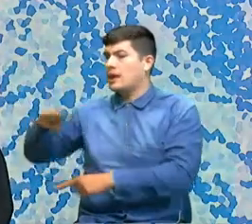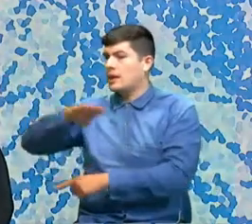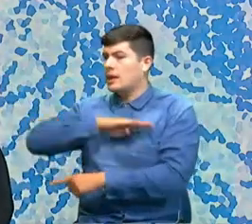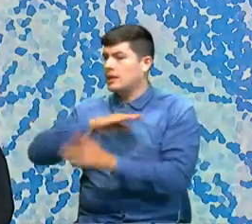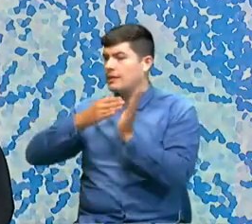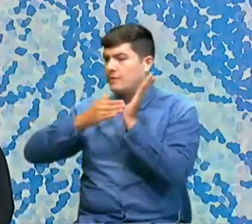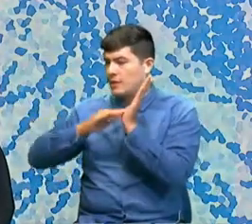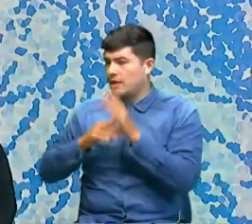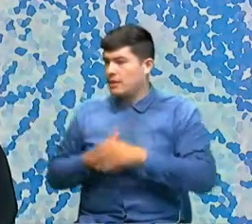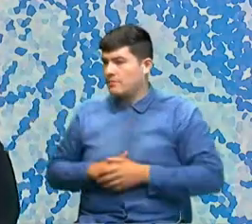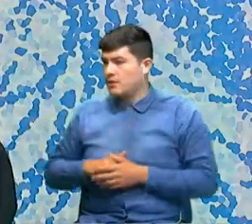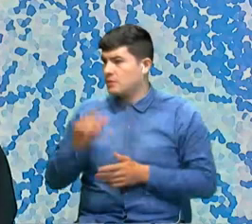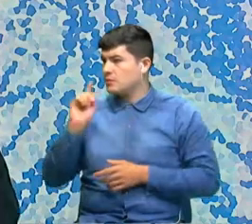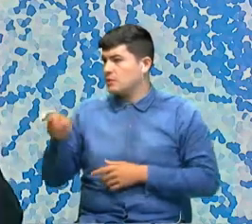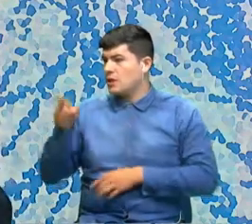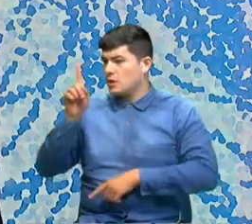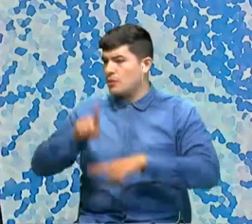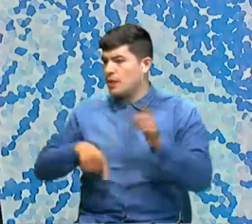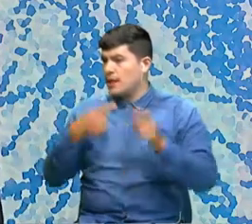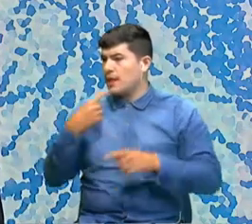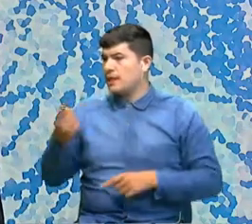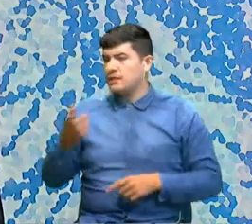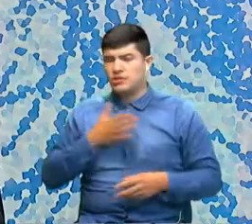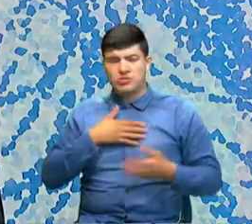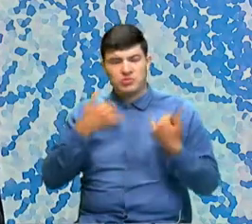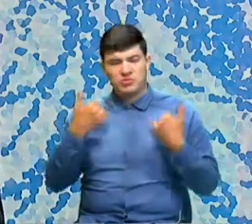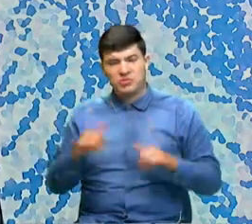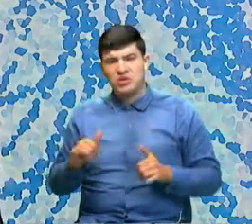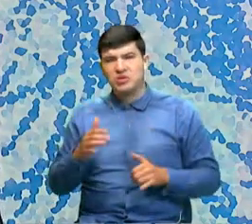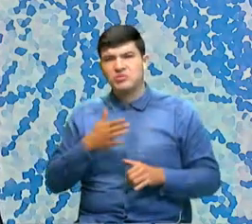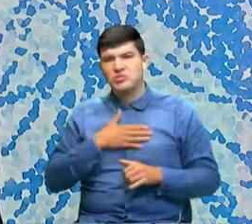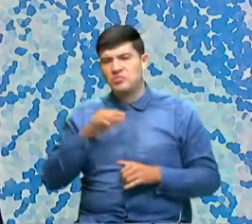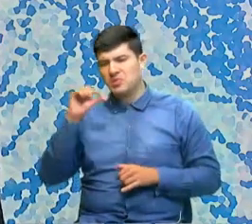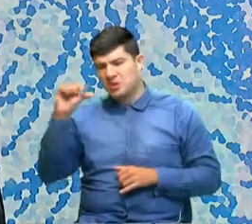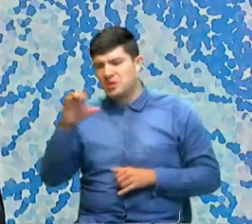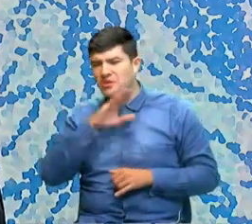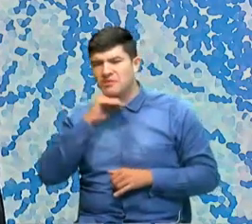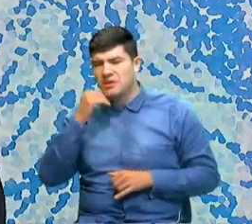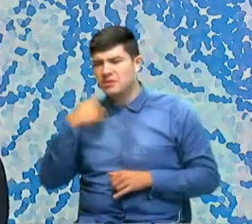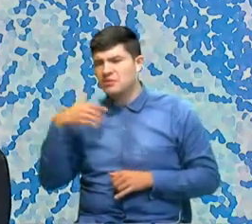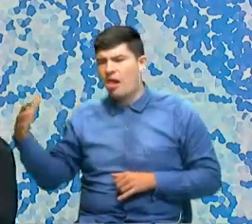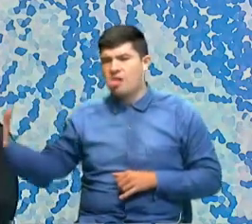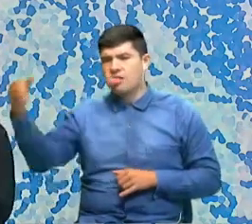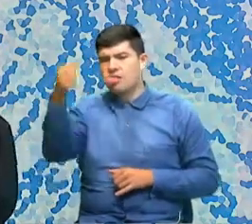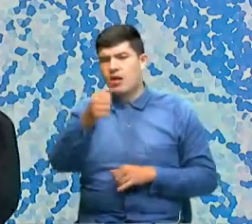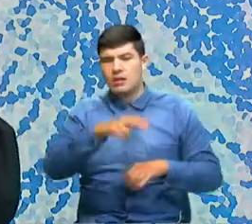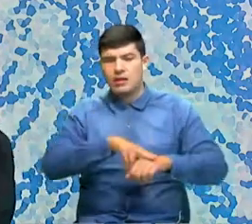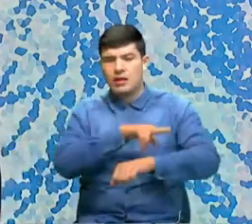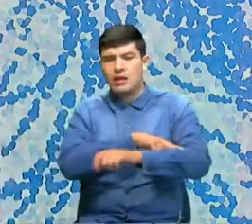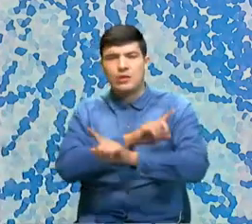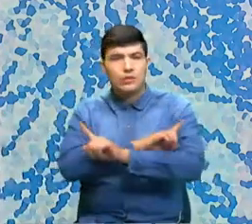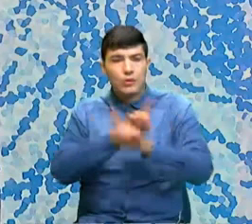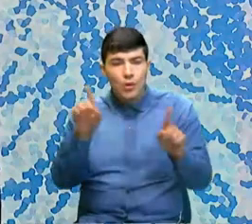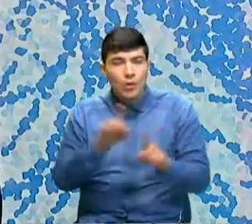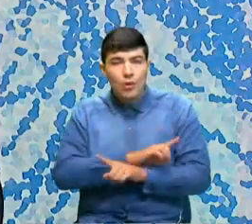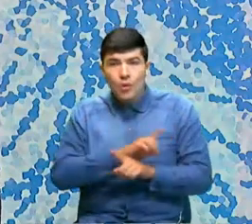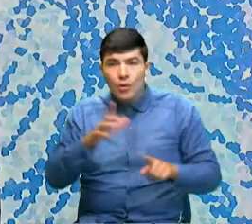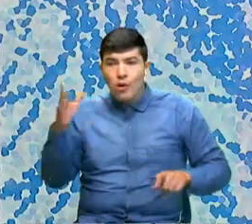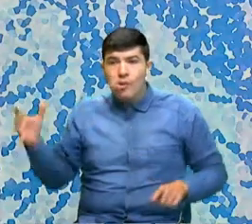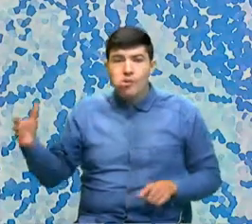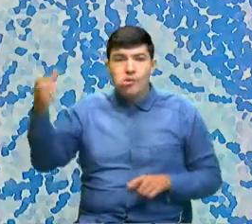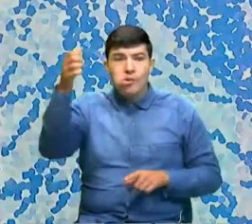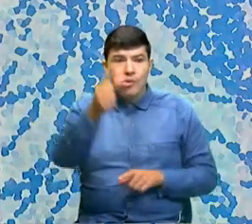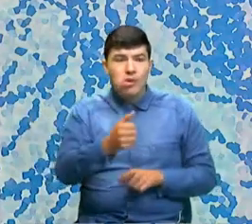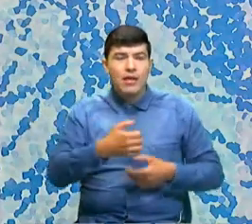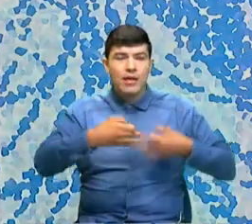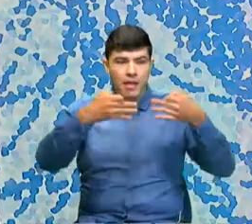Florida Blanca. Uh-huh. Usted no puede decir, bueno, yo como estoy un poquito enfermo voy a mandar a una persona. No, son nombramientos que son